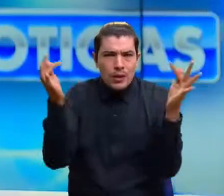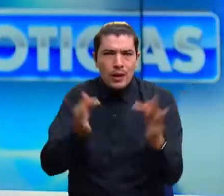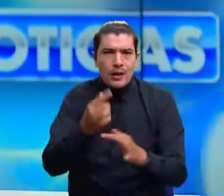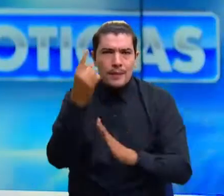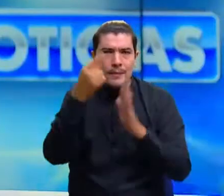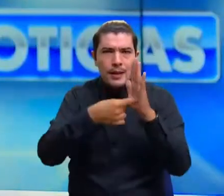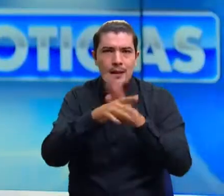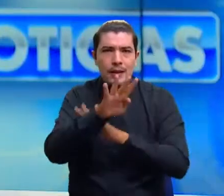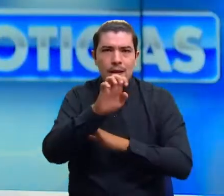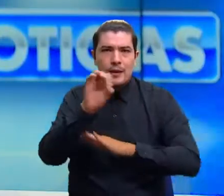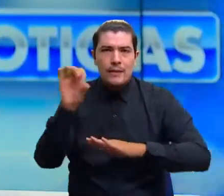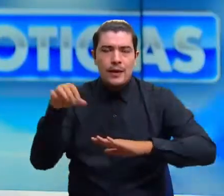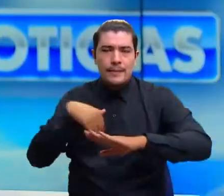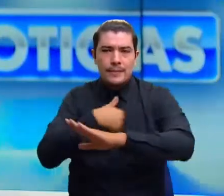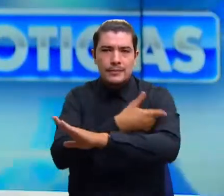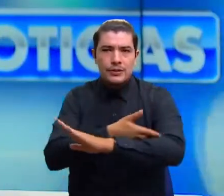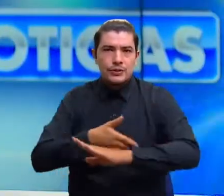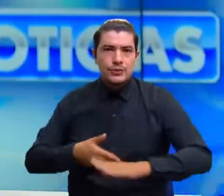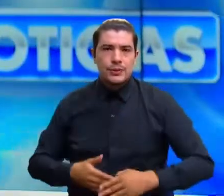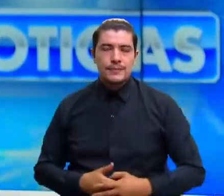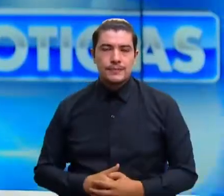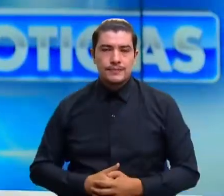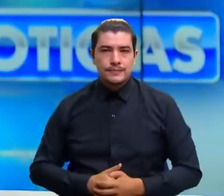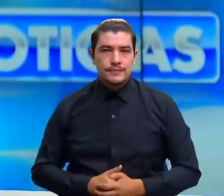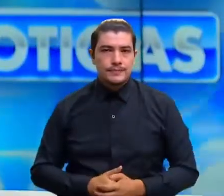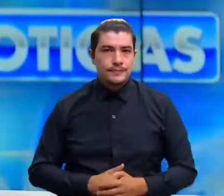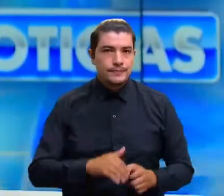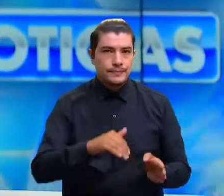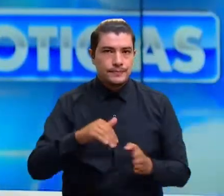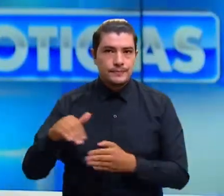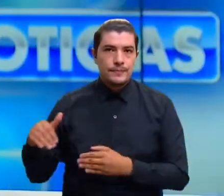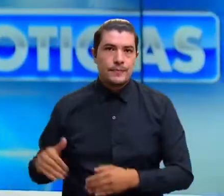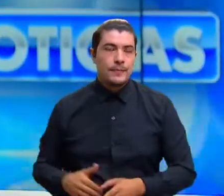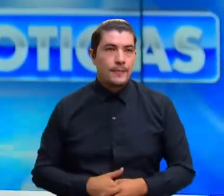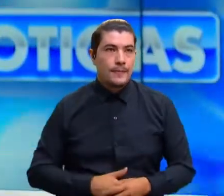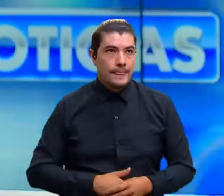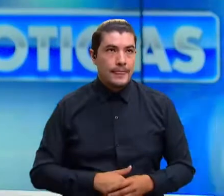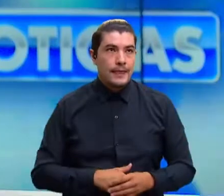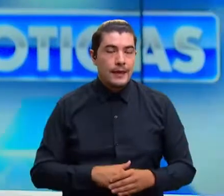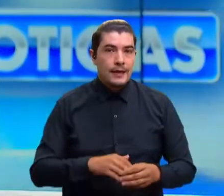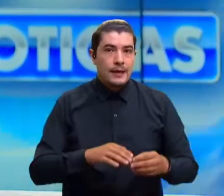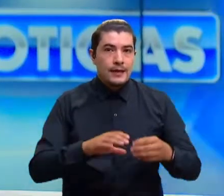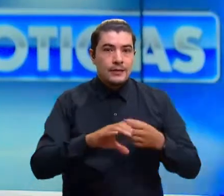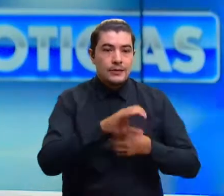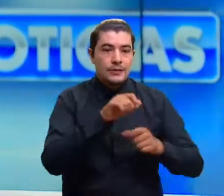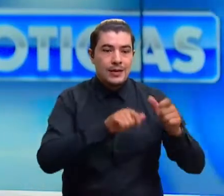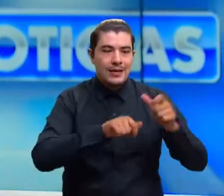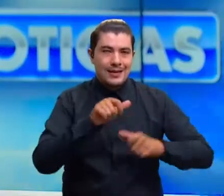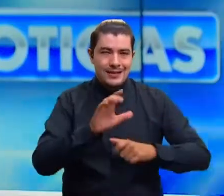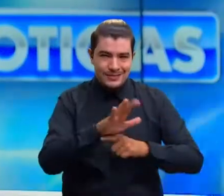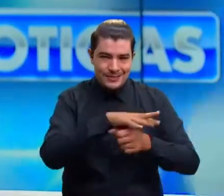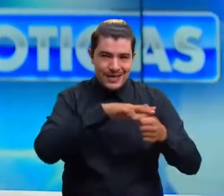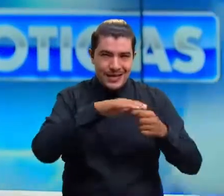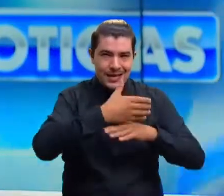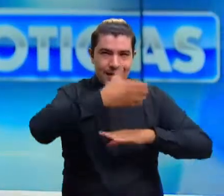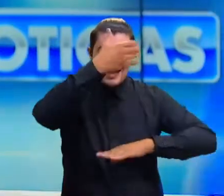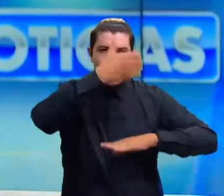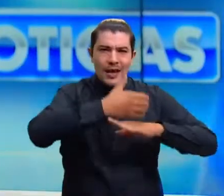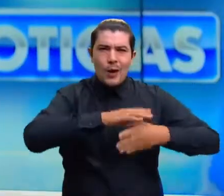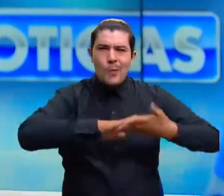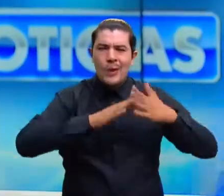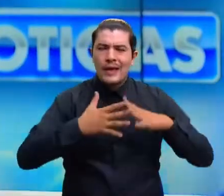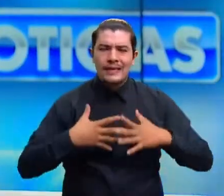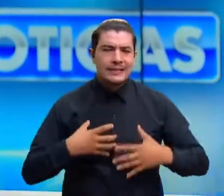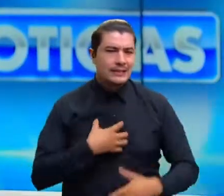Y continúan las denuncias de los ciudadanos ante los múltiples huecos en las vías de la cumbre. Esto es en el municipio de Florida Blanca. Según los habitantes,